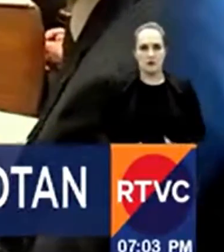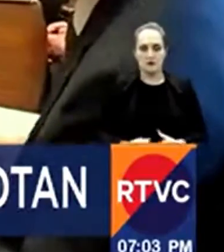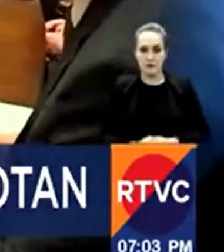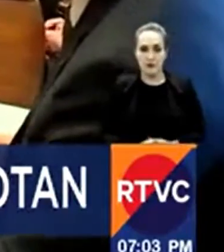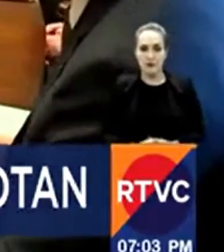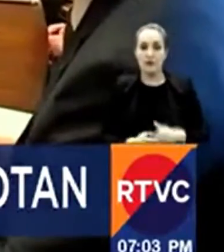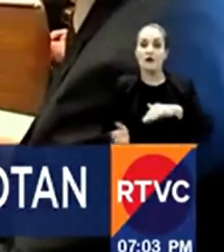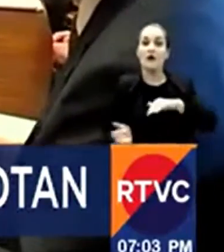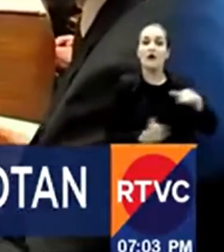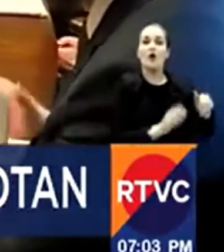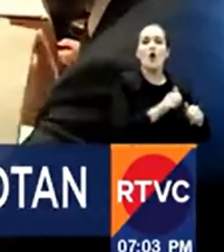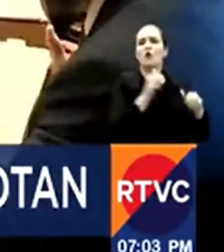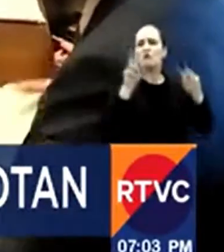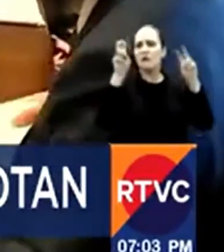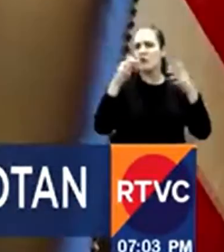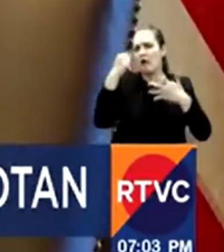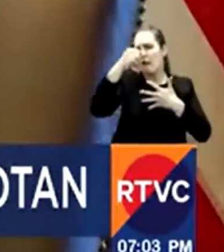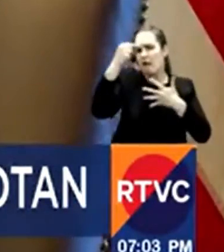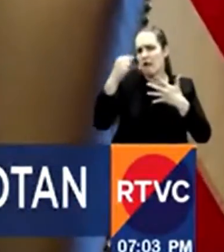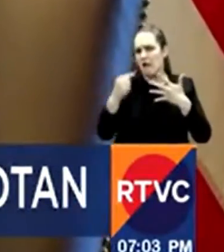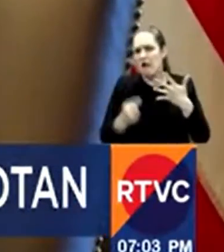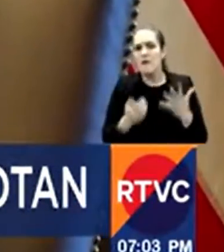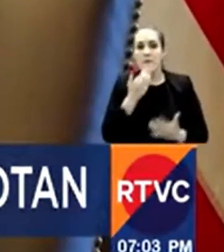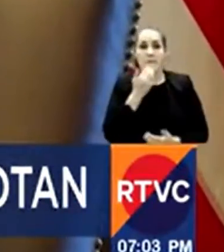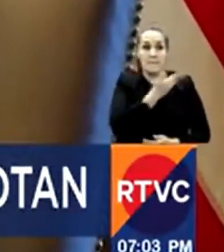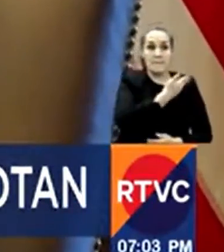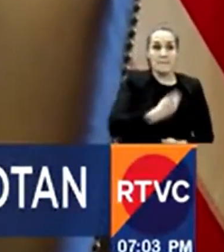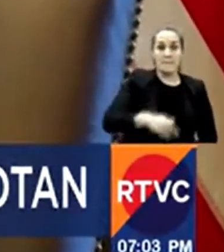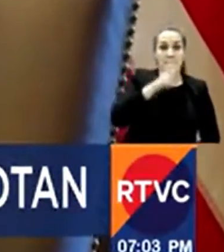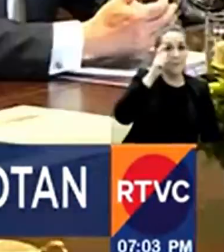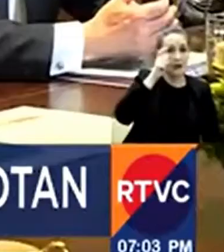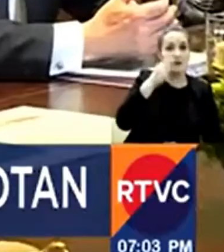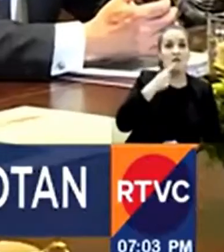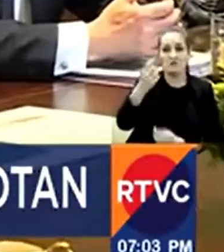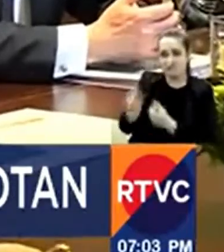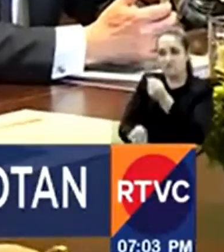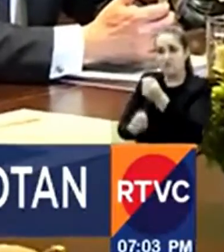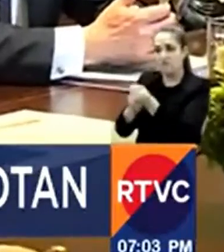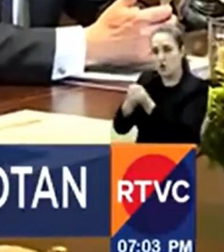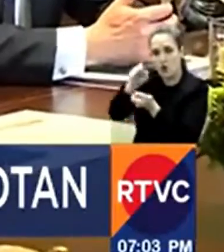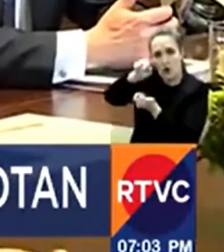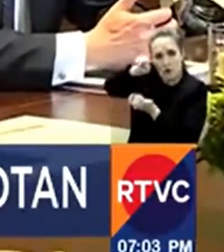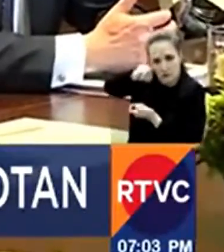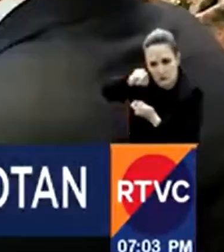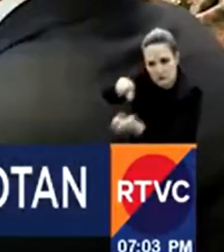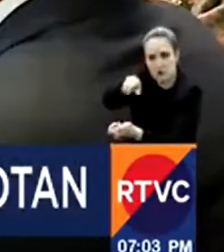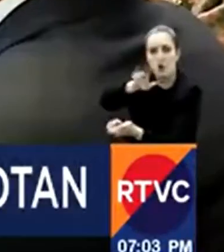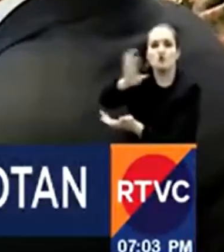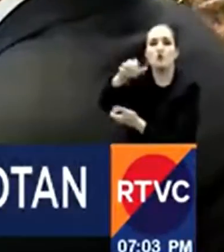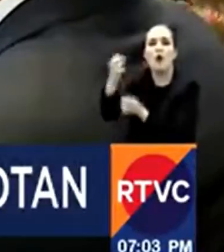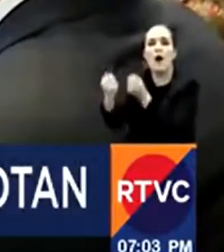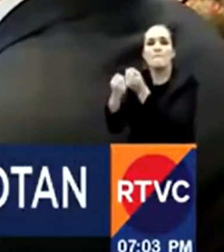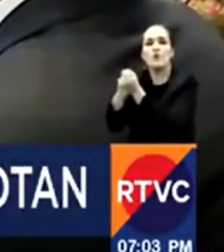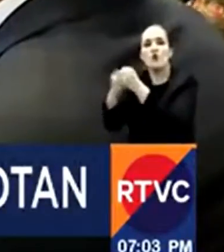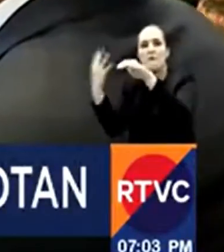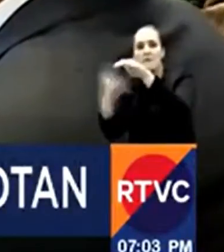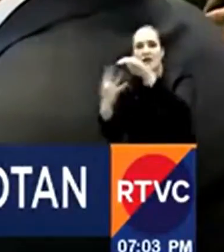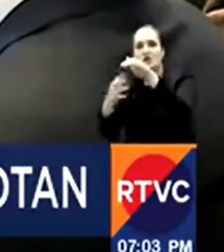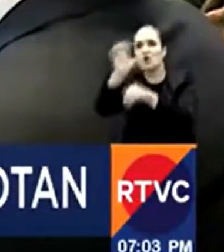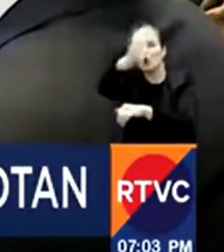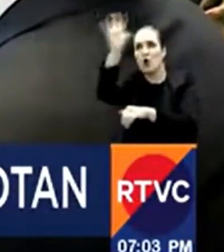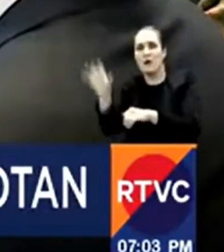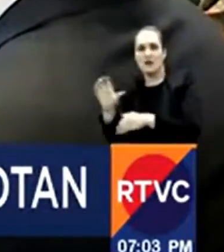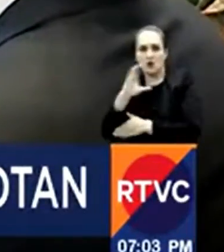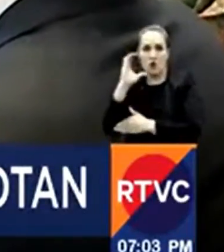Otros temas se abordaron en el encuentro. Biden anunció recursos a la política migratoria de Colombia. Y debemos incluir más apoyo para